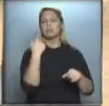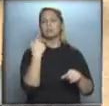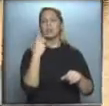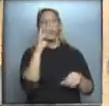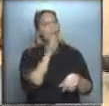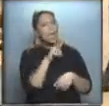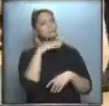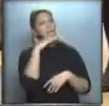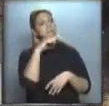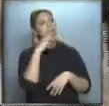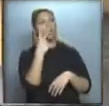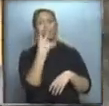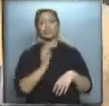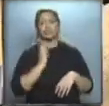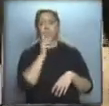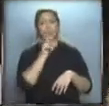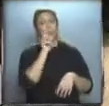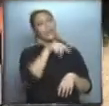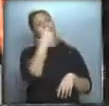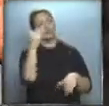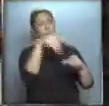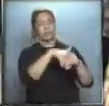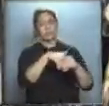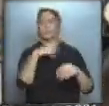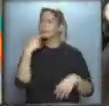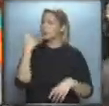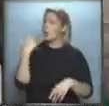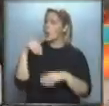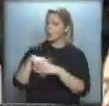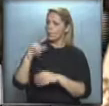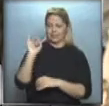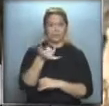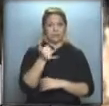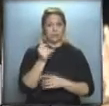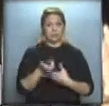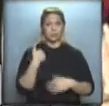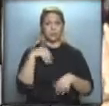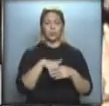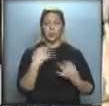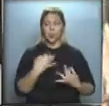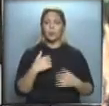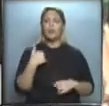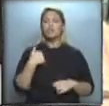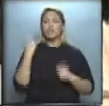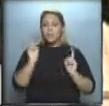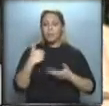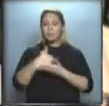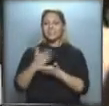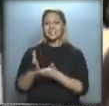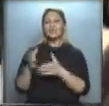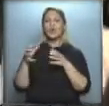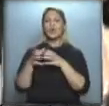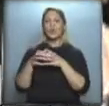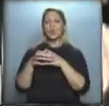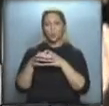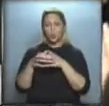qué hace el resto de la sociedad. Imagino que vas a votar. Sí, sí, voy a votar porque justamente yo participo activamente en el Centro de